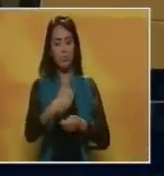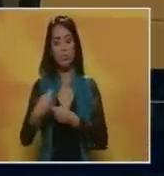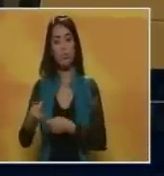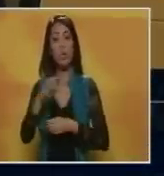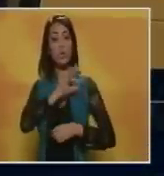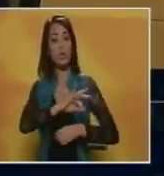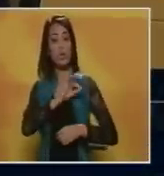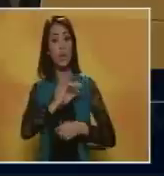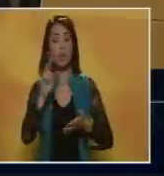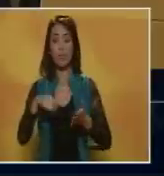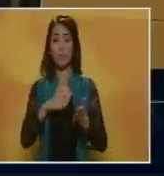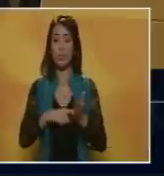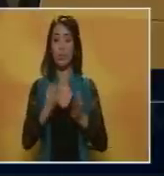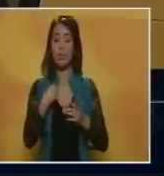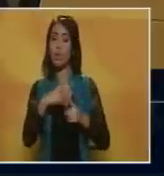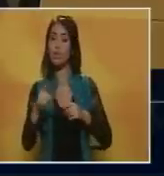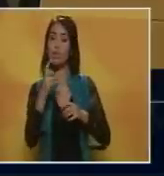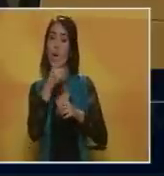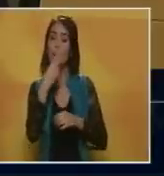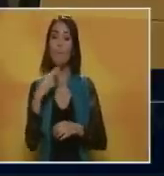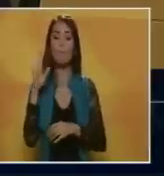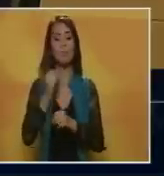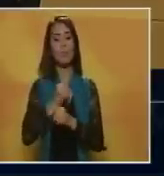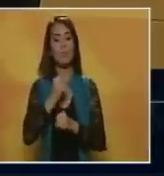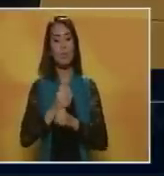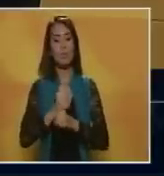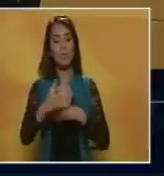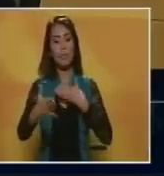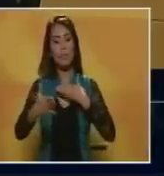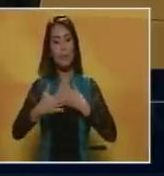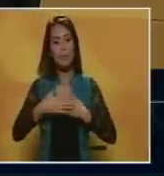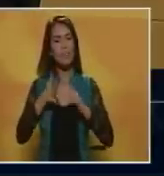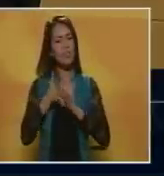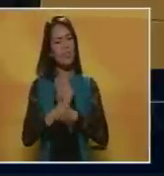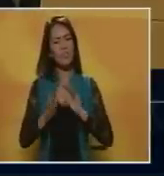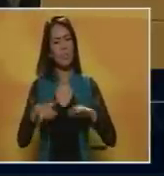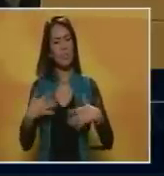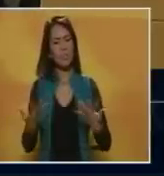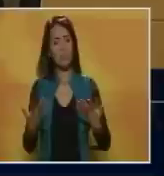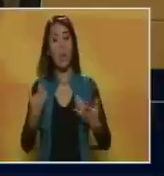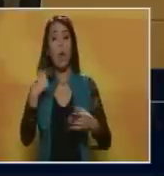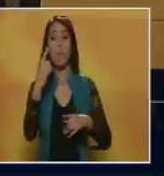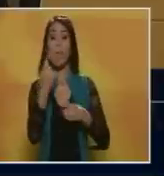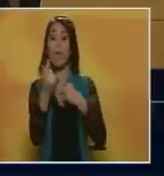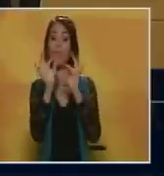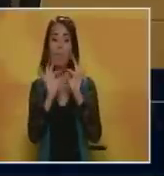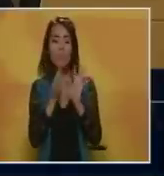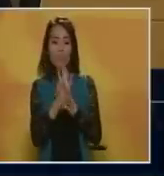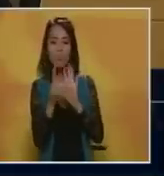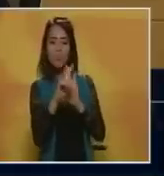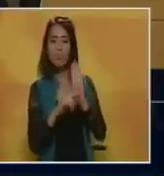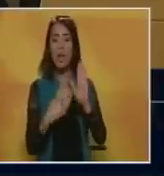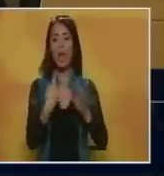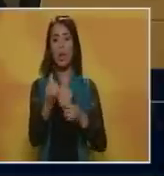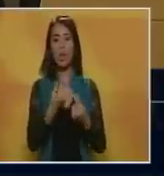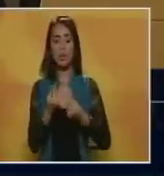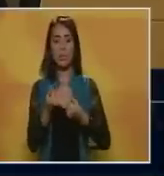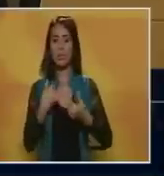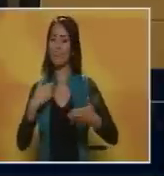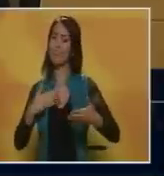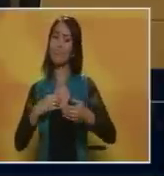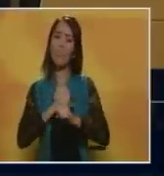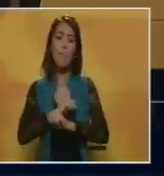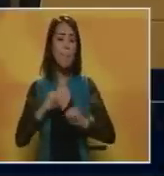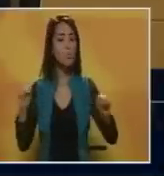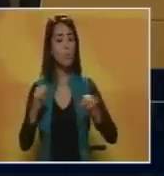y demás compromisos laborales afirmó que la causa del cierre es por el actual modelo económico el cual aseveró hace imposible